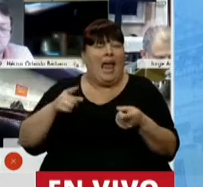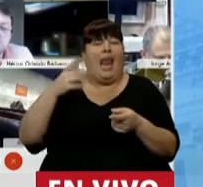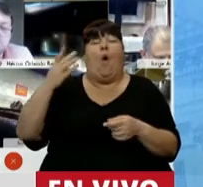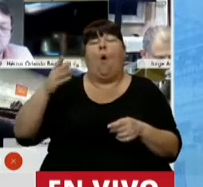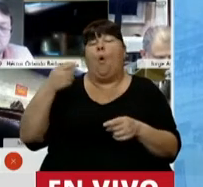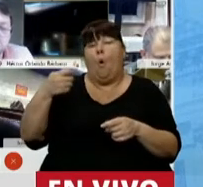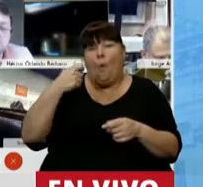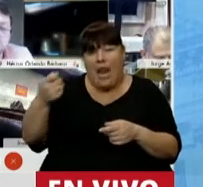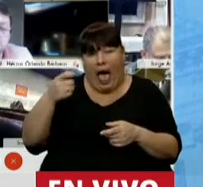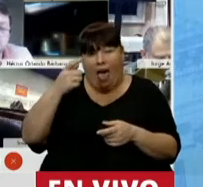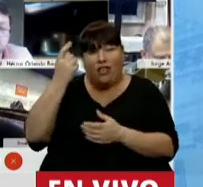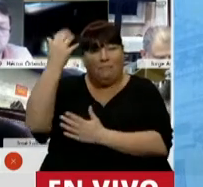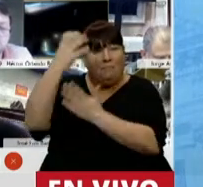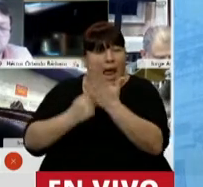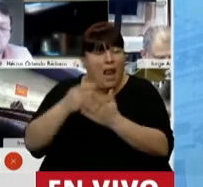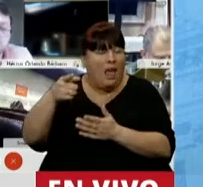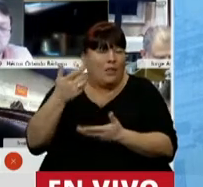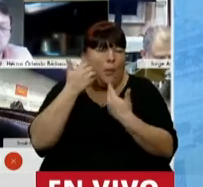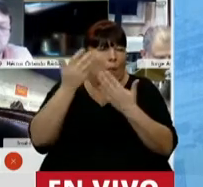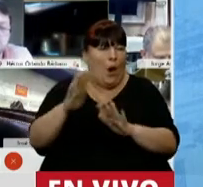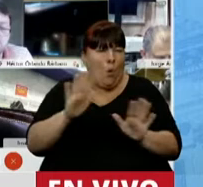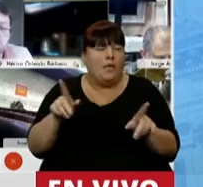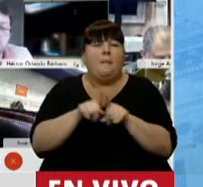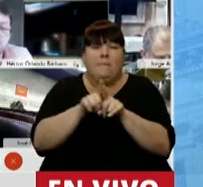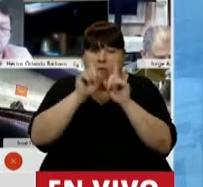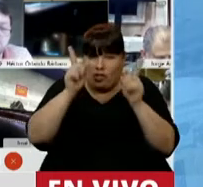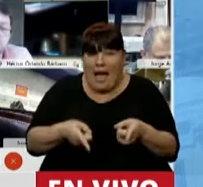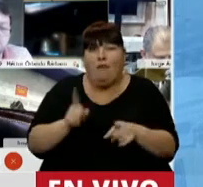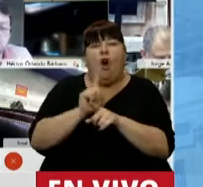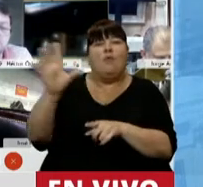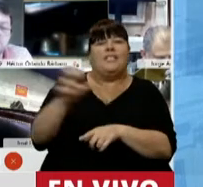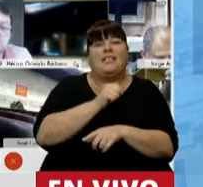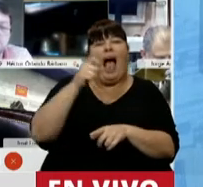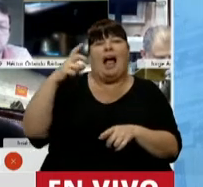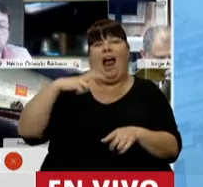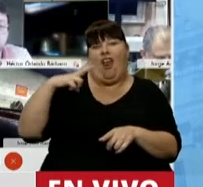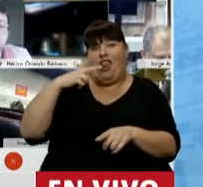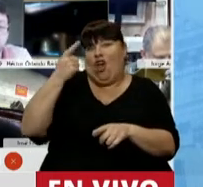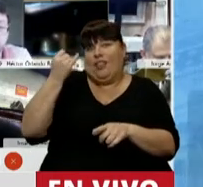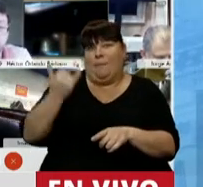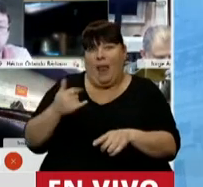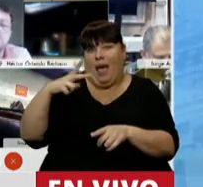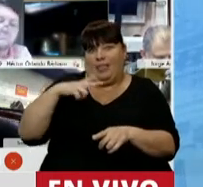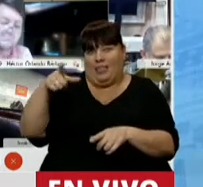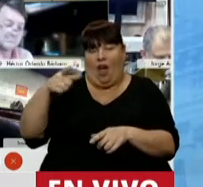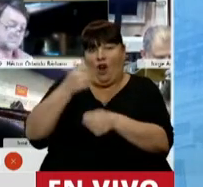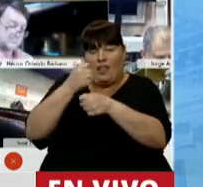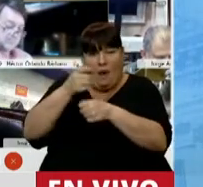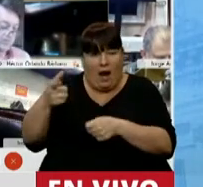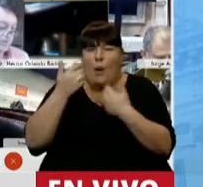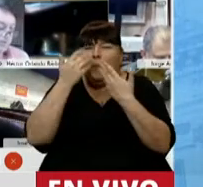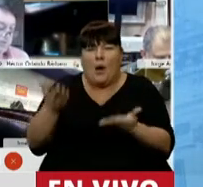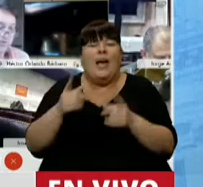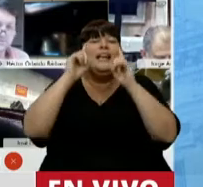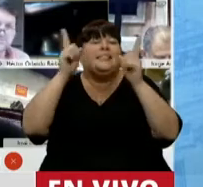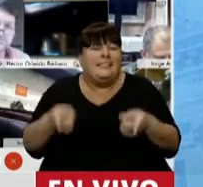jubilados, vergonzante, como le están dando manotazo a los asalariados, vergonzante, y como